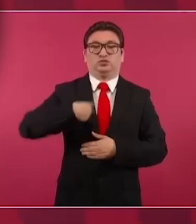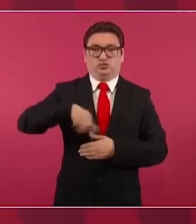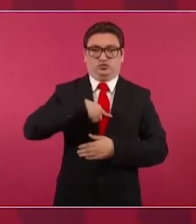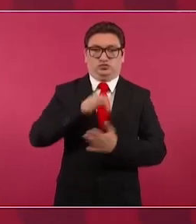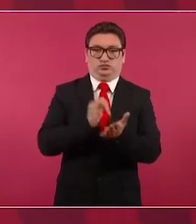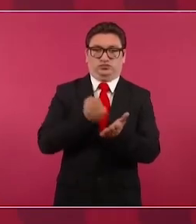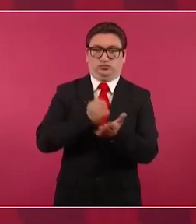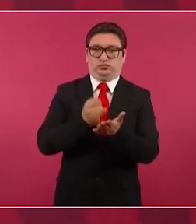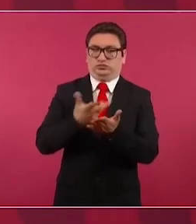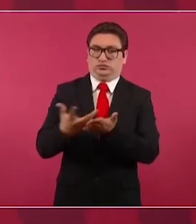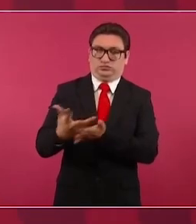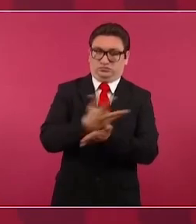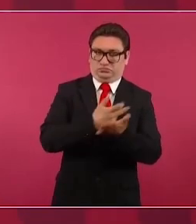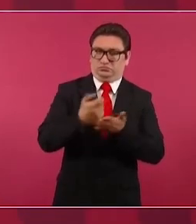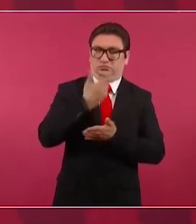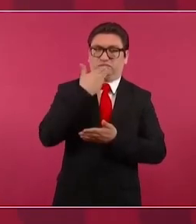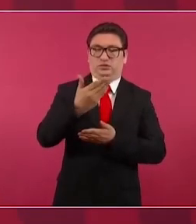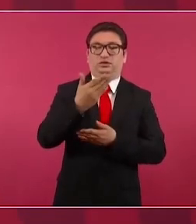Quiero aprovechar